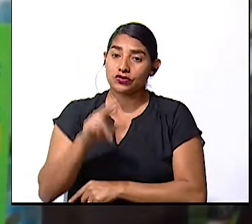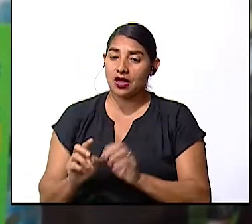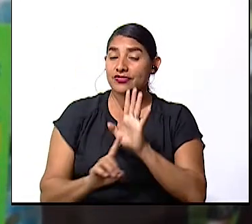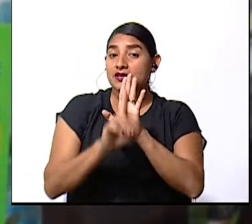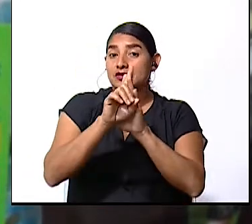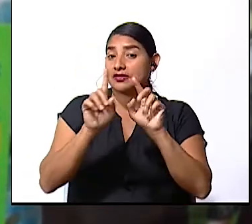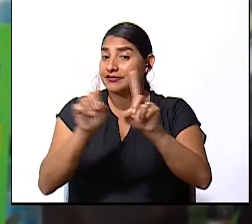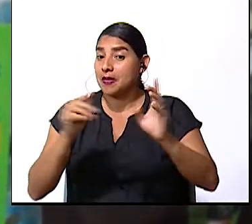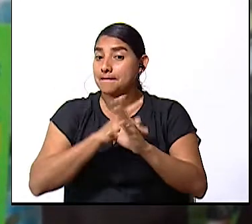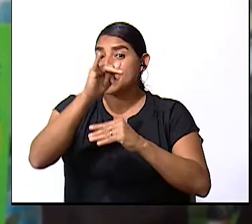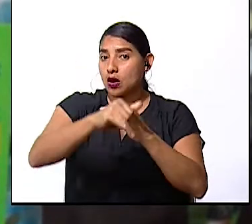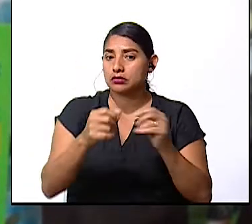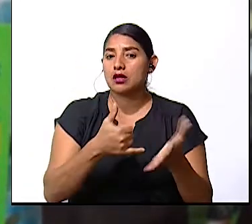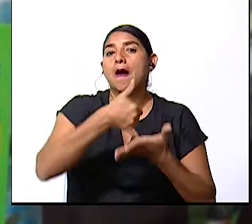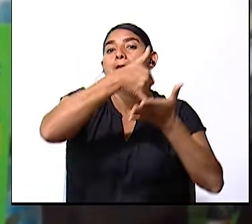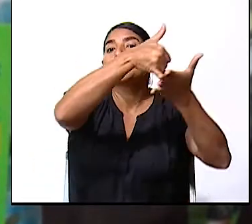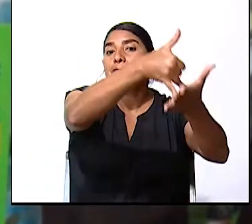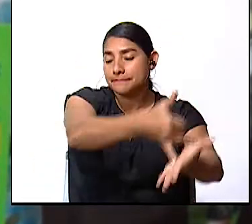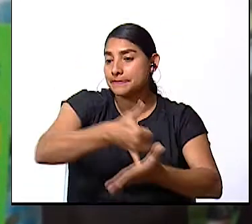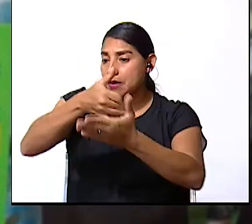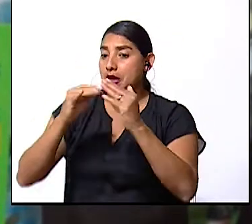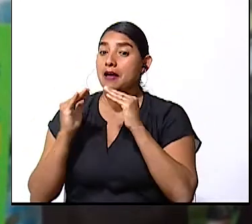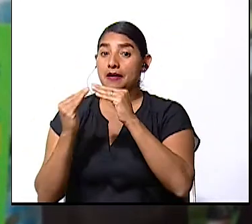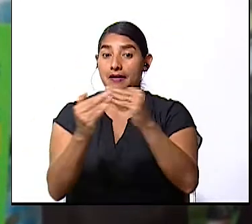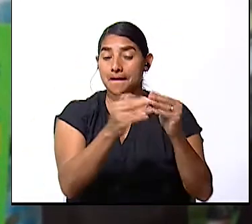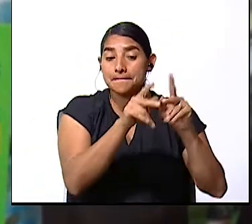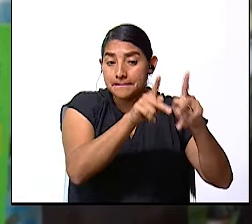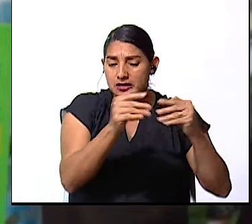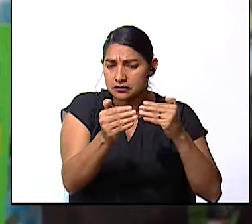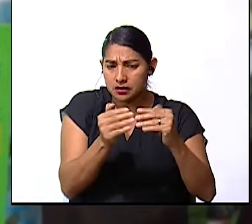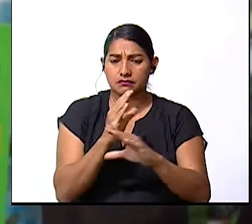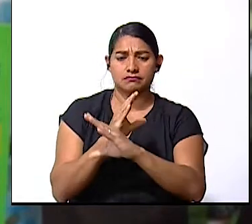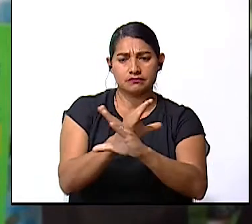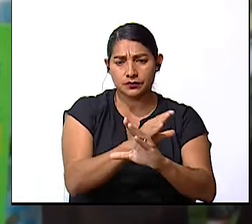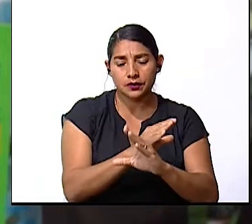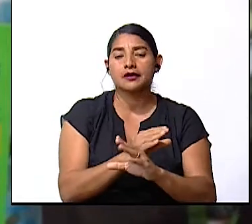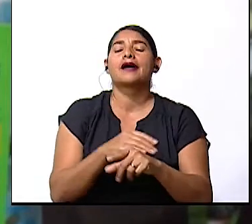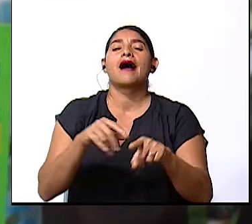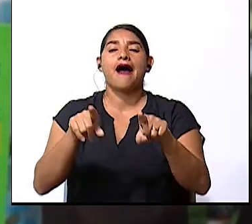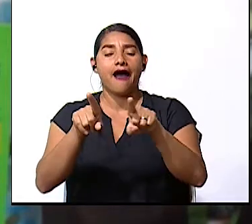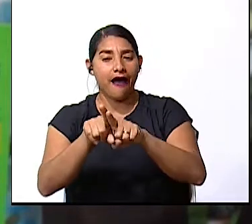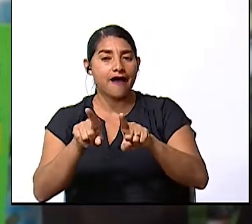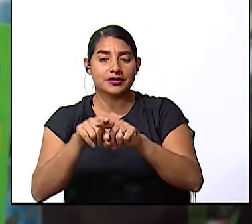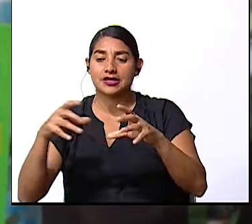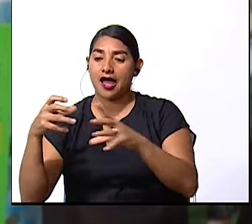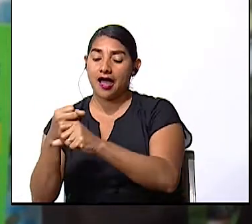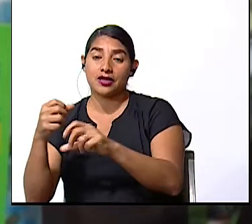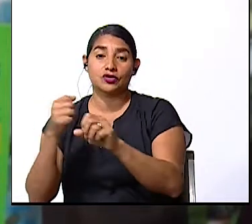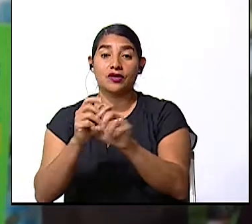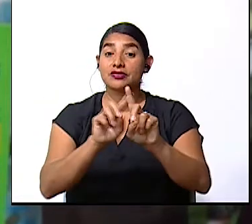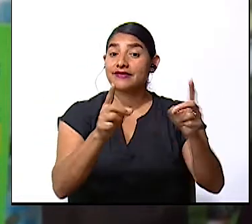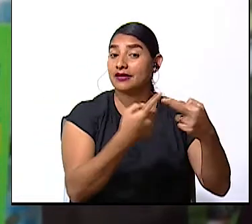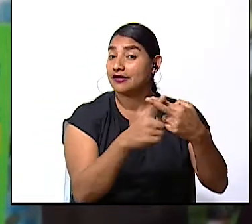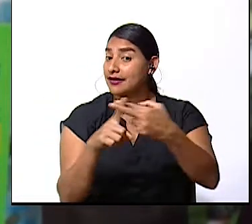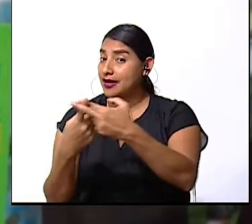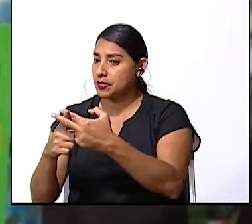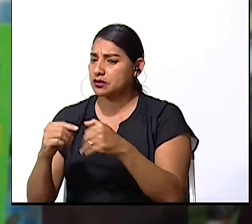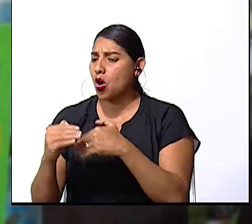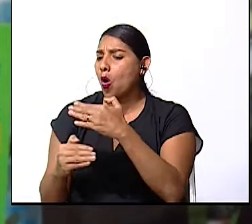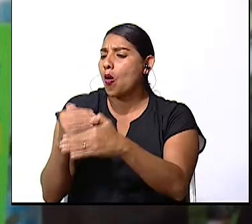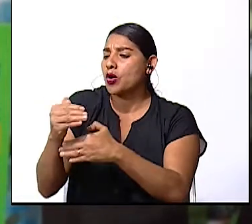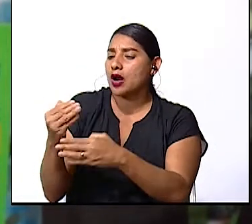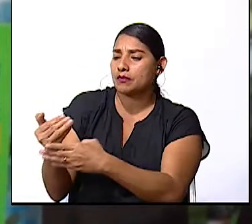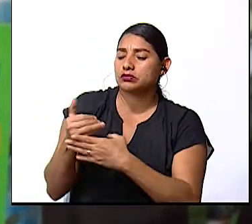desarrollado programas donde se premia a la gente que quiere conservar y se han creado herramientas o programas